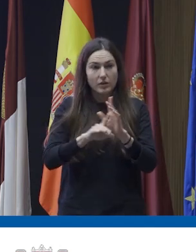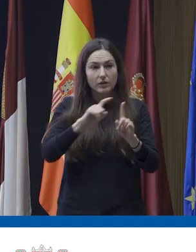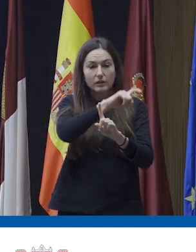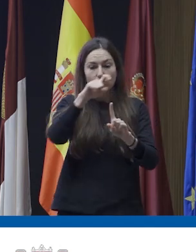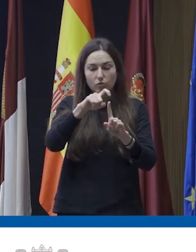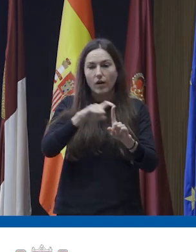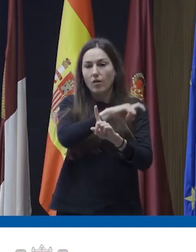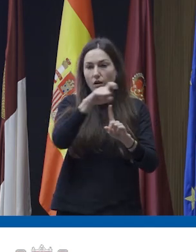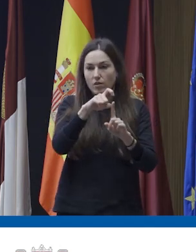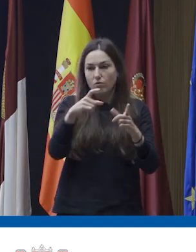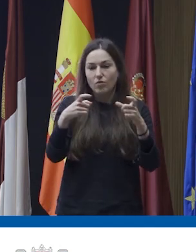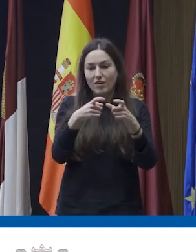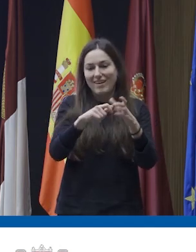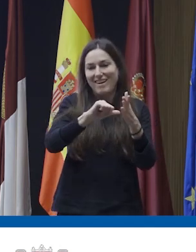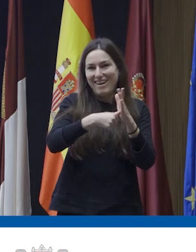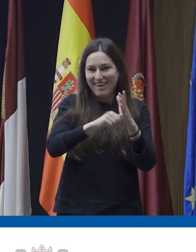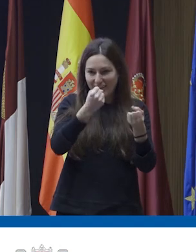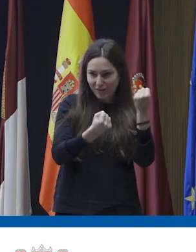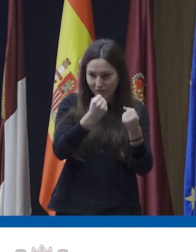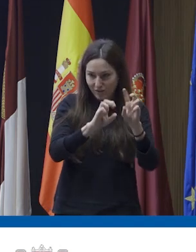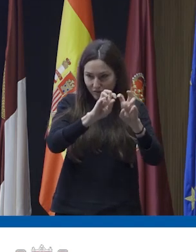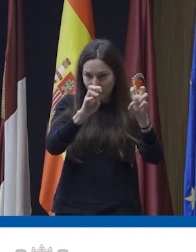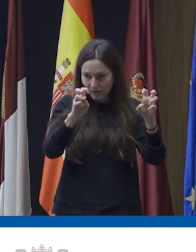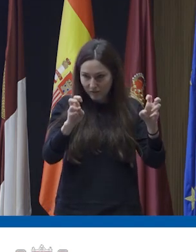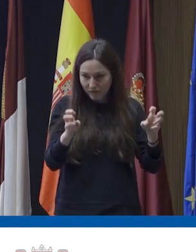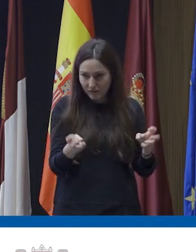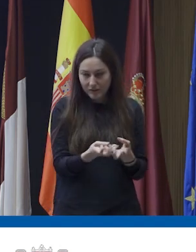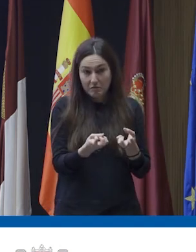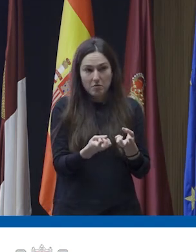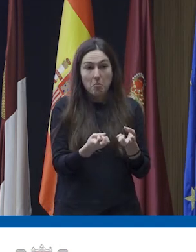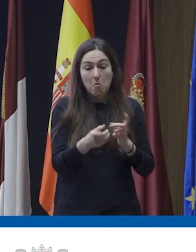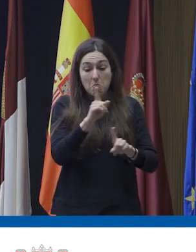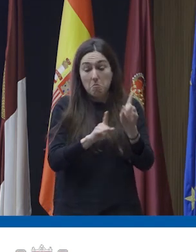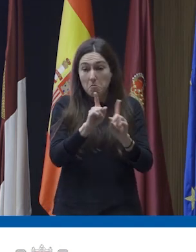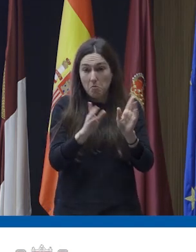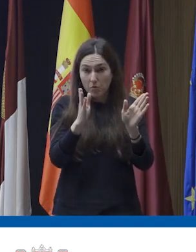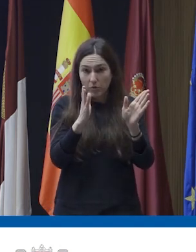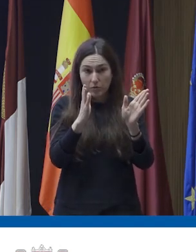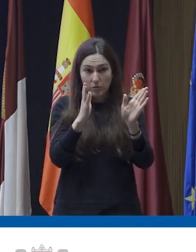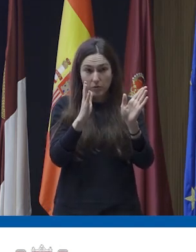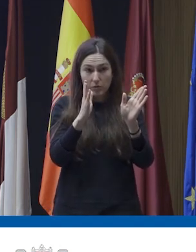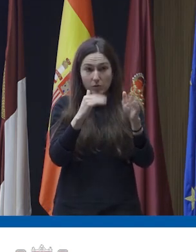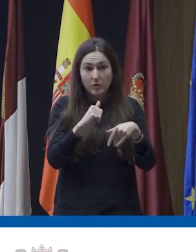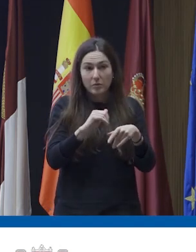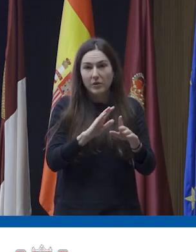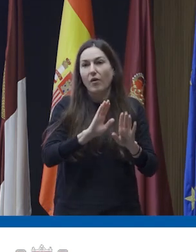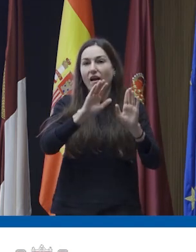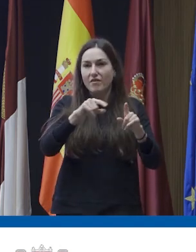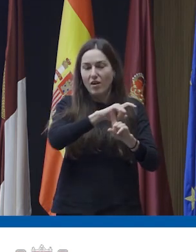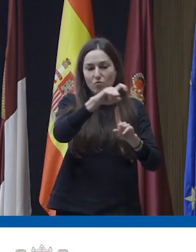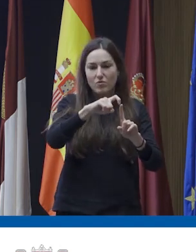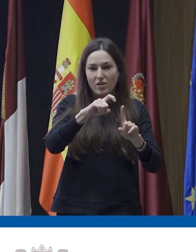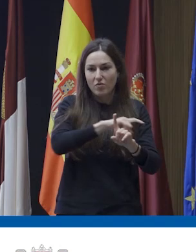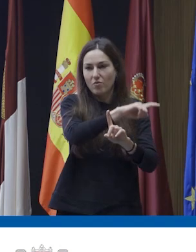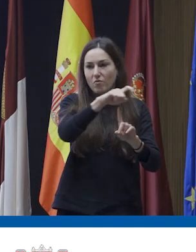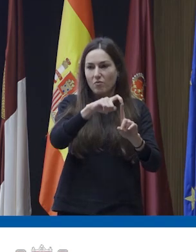tengo que renovar el carnet y me dicen que para el carnet no tengo problemas, pero no me lo dan más que para un año. Y además estoy